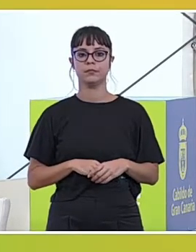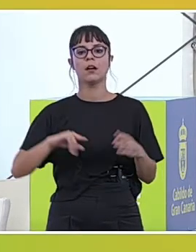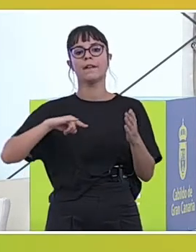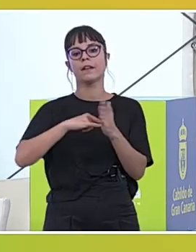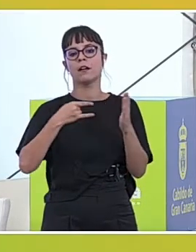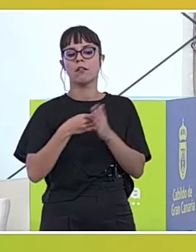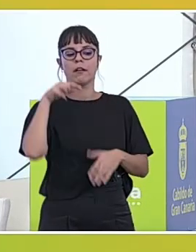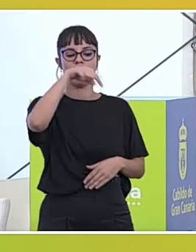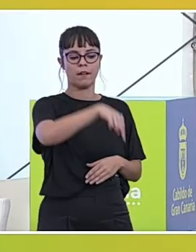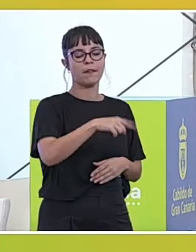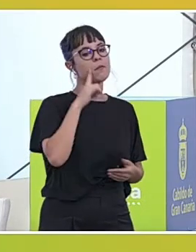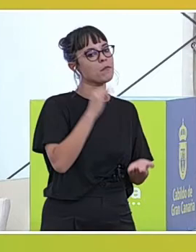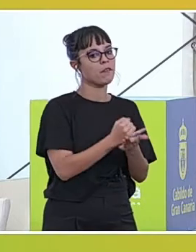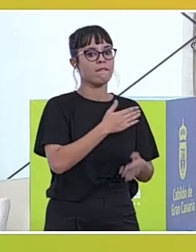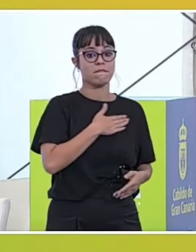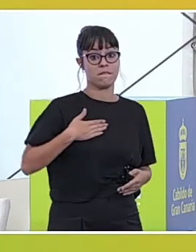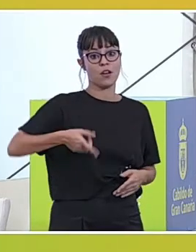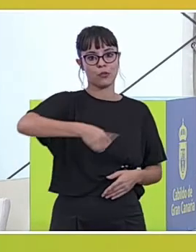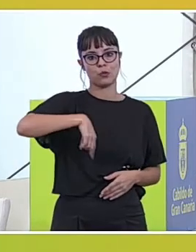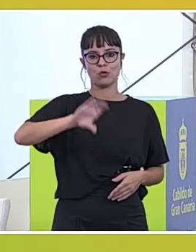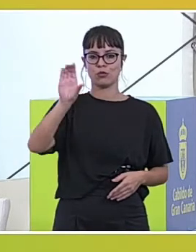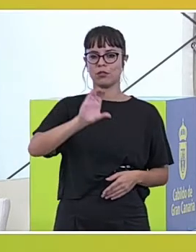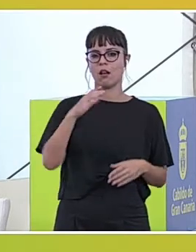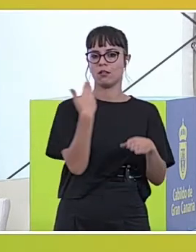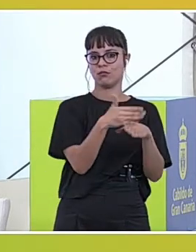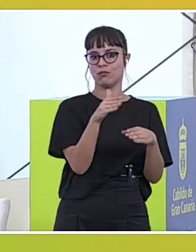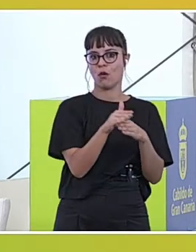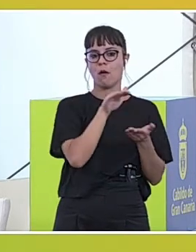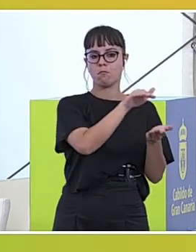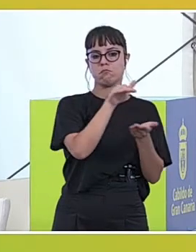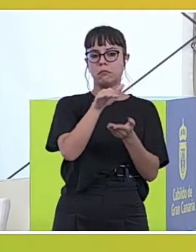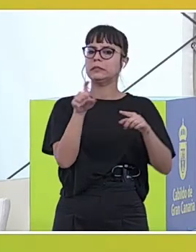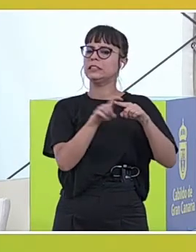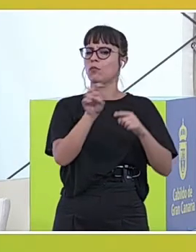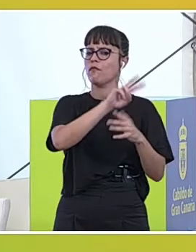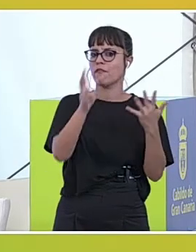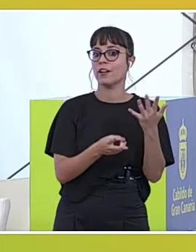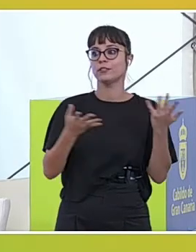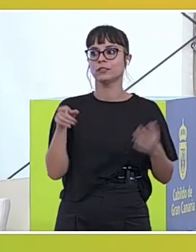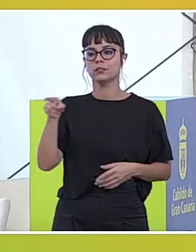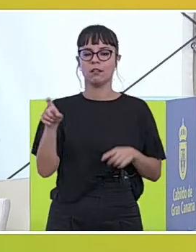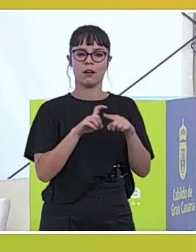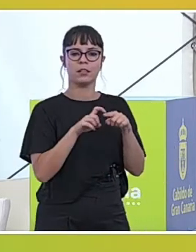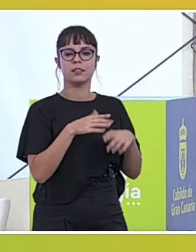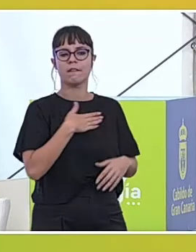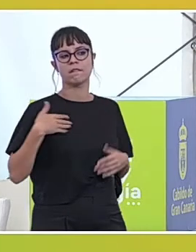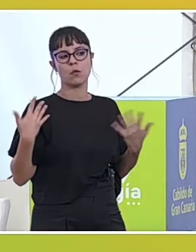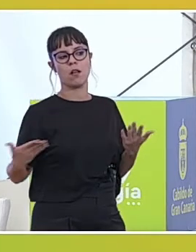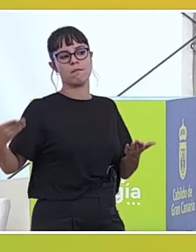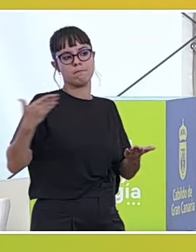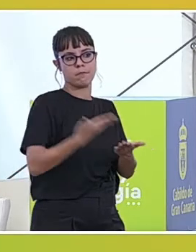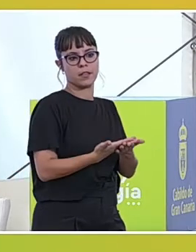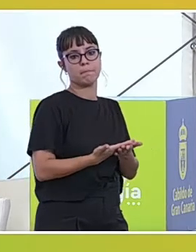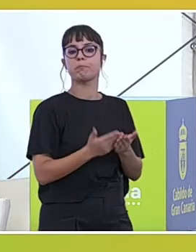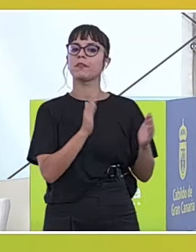tecnología con diferentes salmueras como las que tenemos, pues nos pueda pedir una salmuera prácticamente a la carta y pueda decir, oye, yo estoy interesado en una salmuera de una etapa,